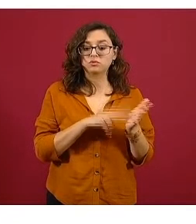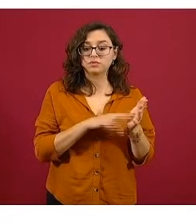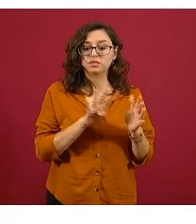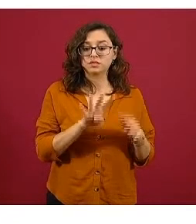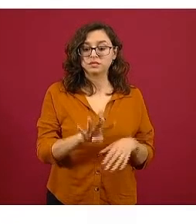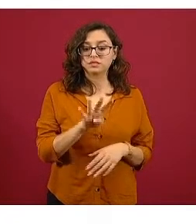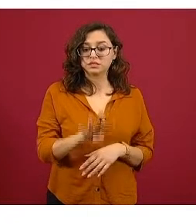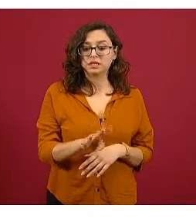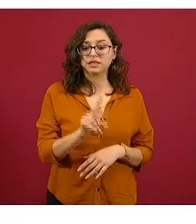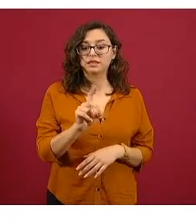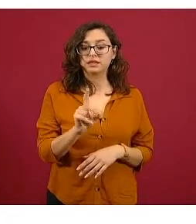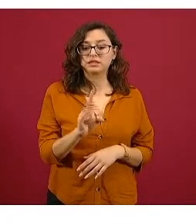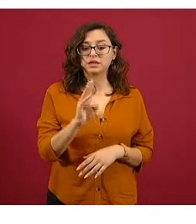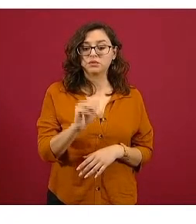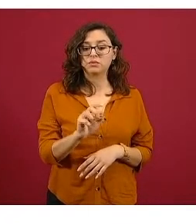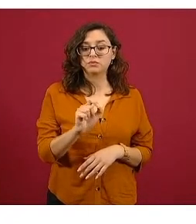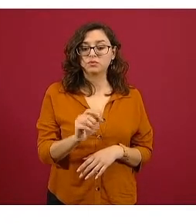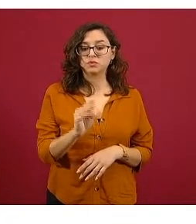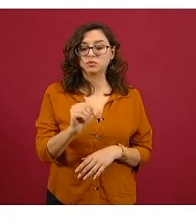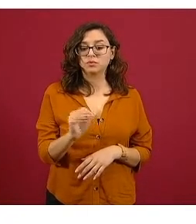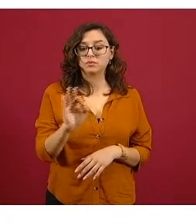Es 39.9%